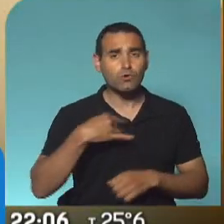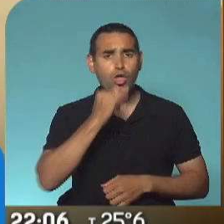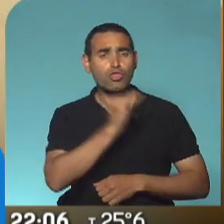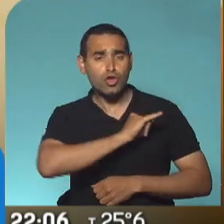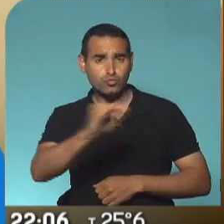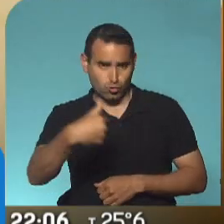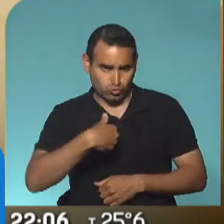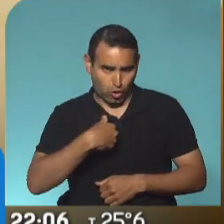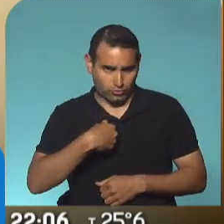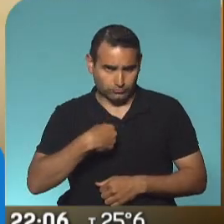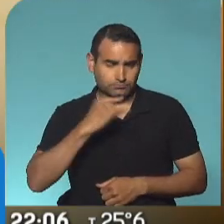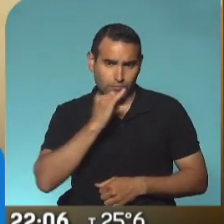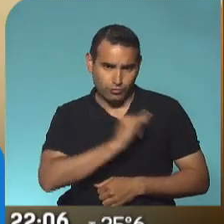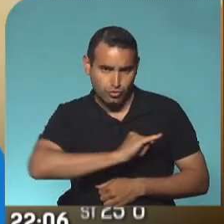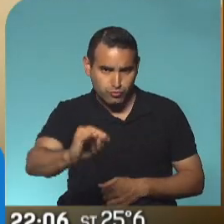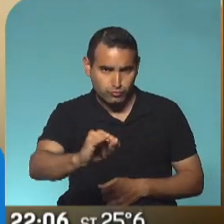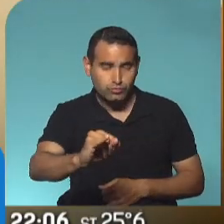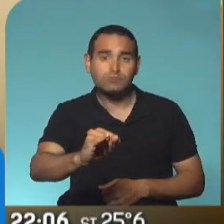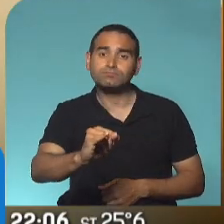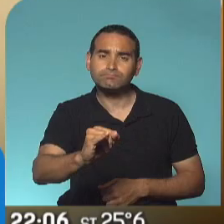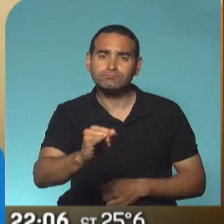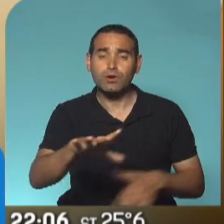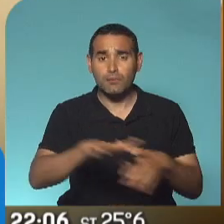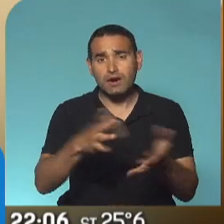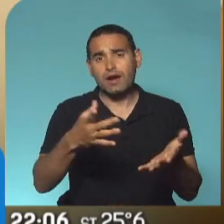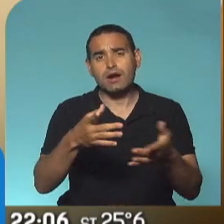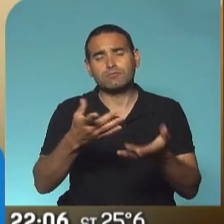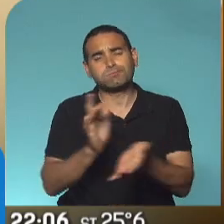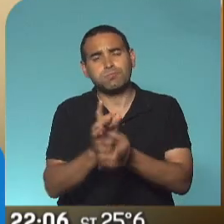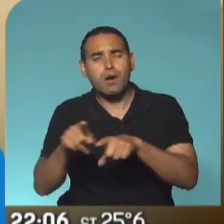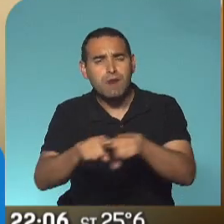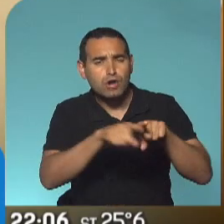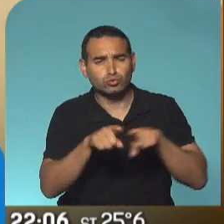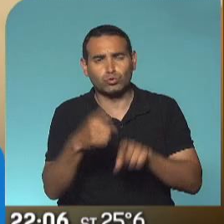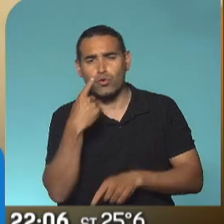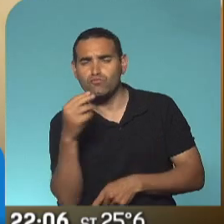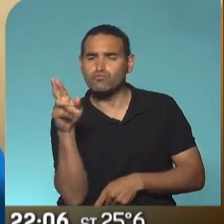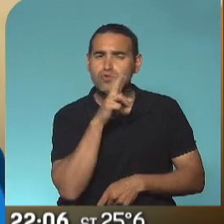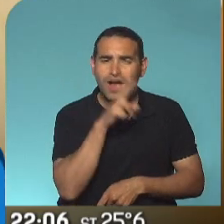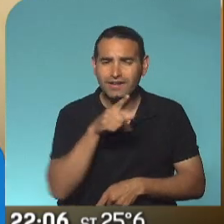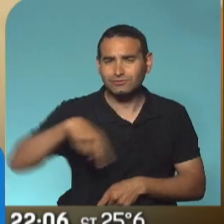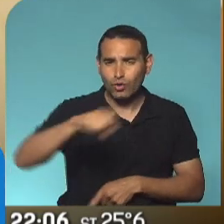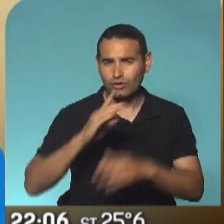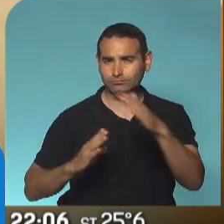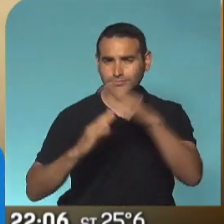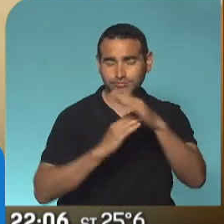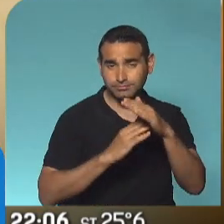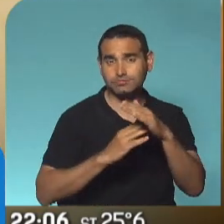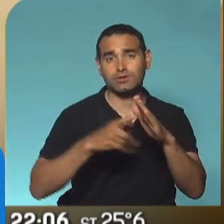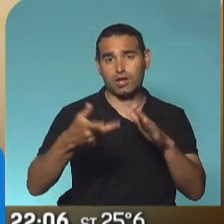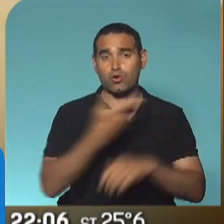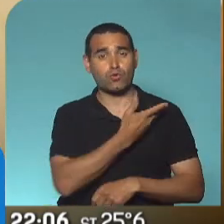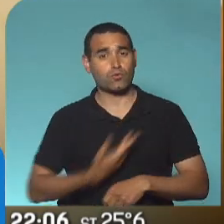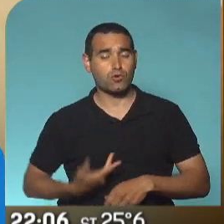Estoy renunciando, justamente para que mis hermanas y hermanos, dirigentes, autoridades del movimiento